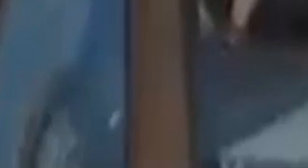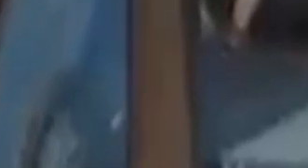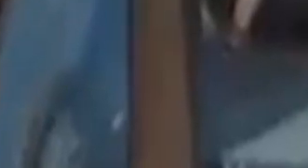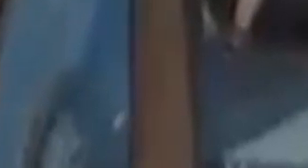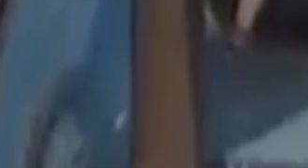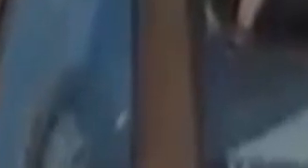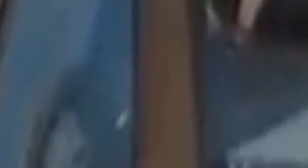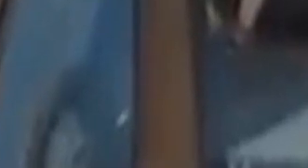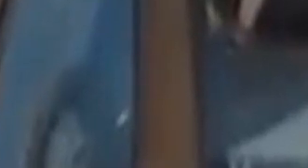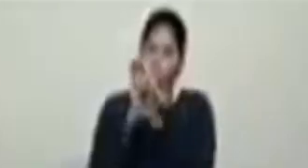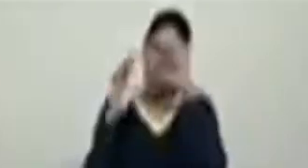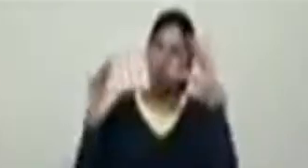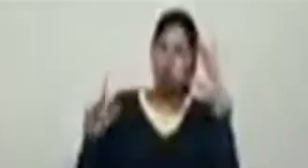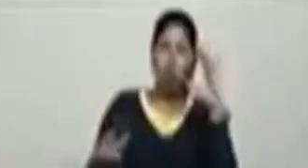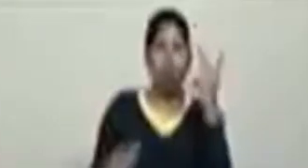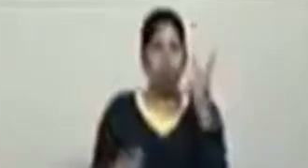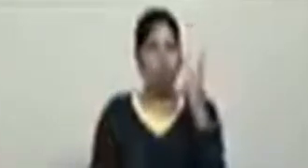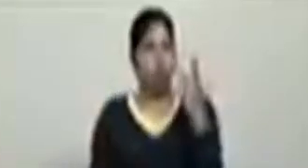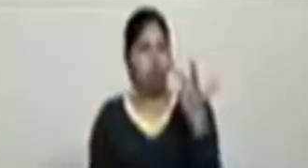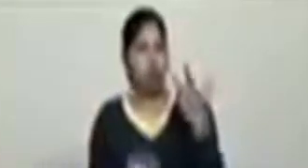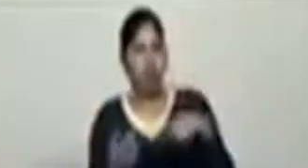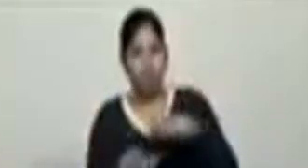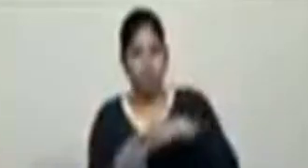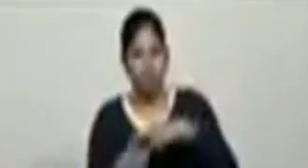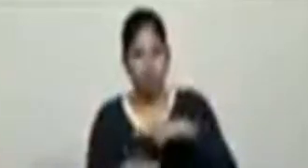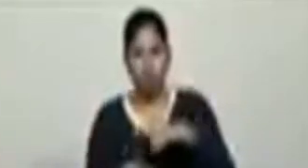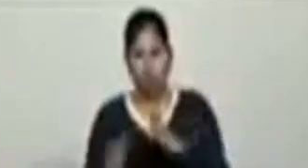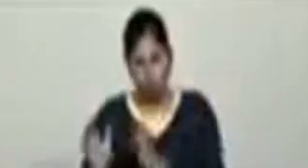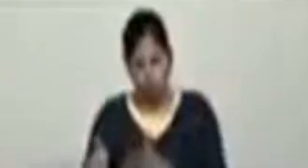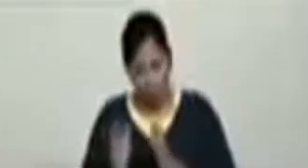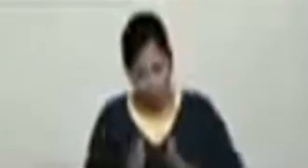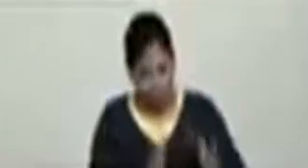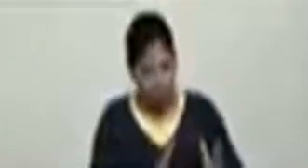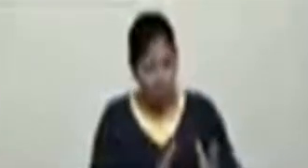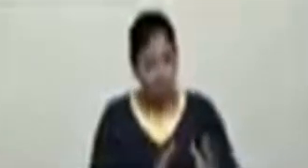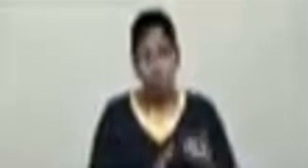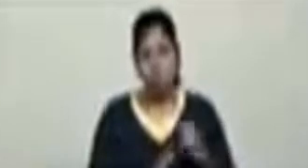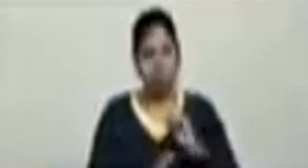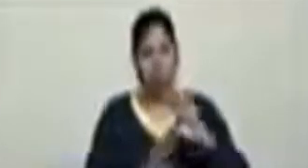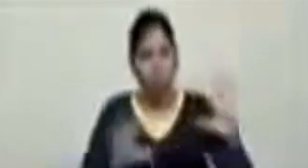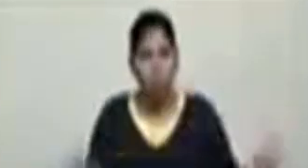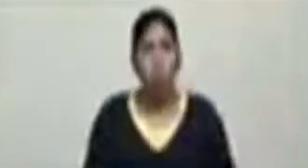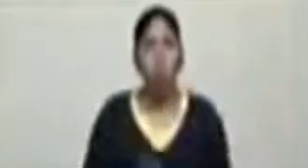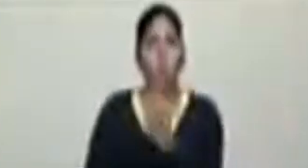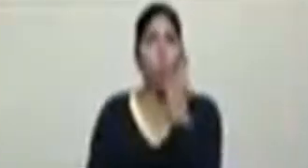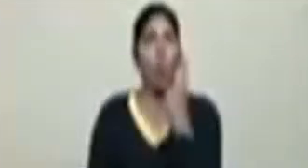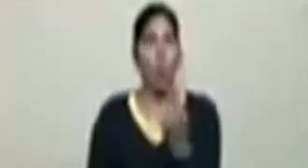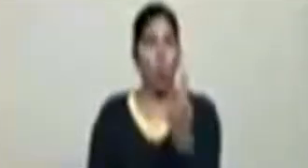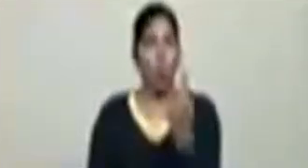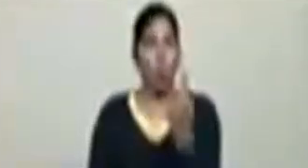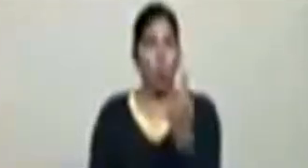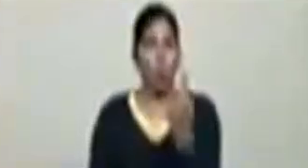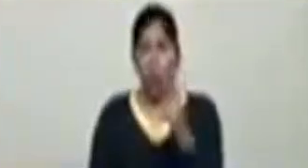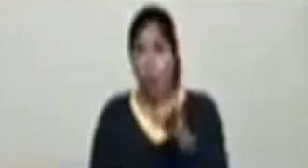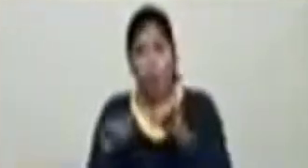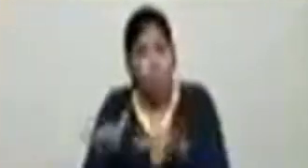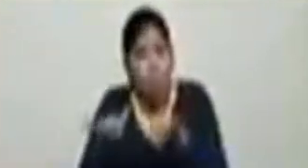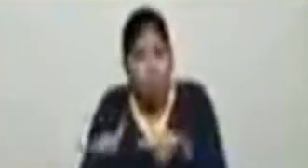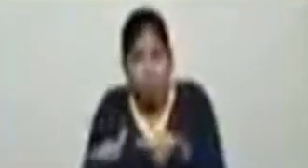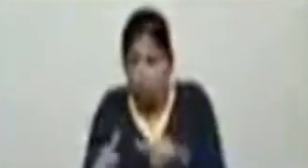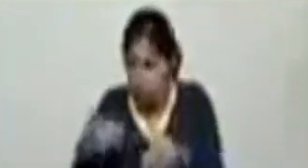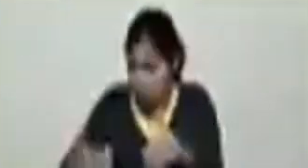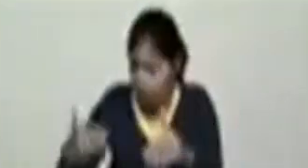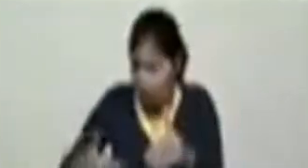señores maduro quien está tratando de ocultar toda esa información y no se han aguantado más en este país de Venezuela señores